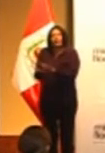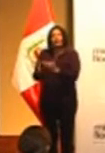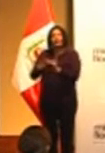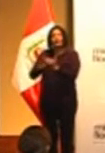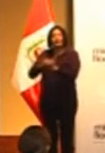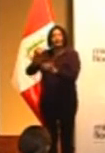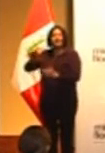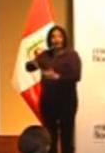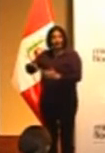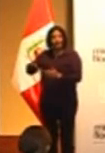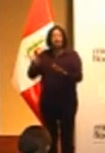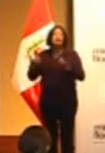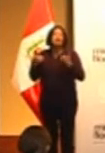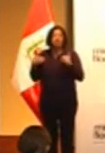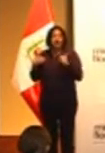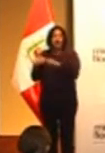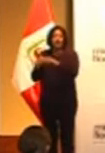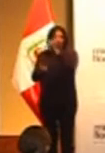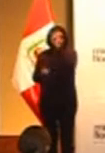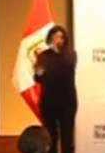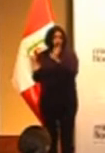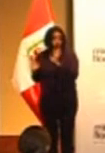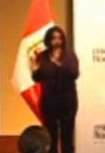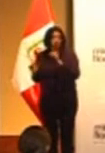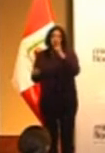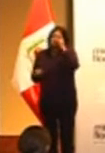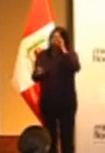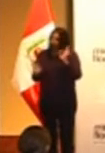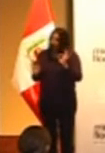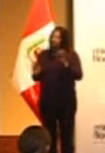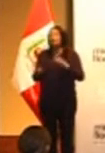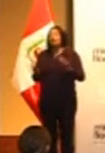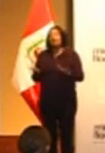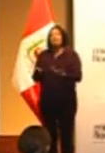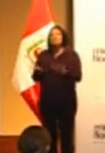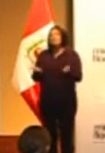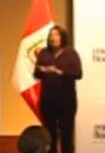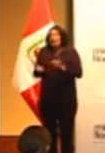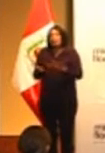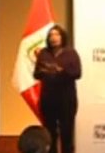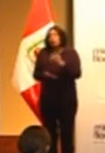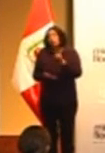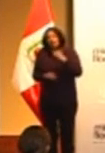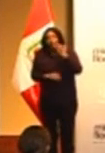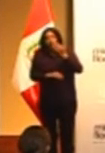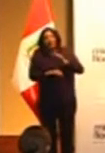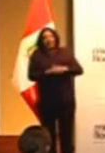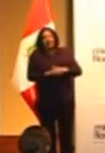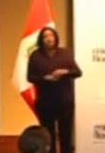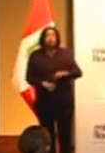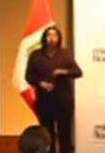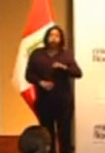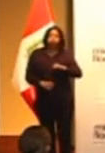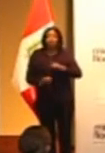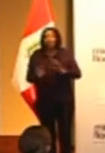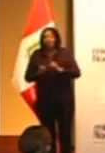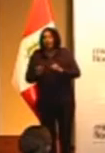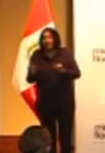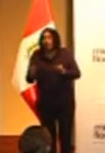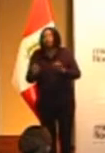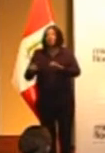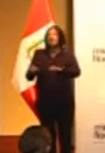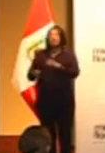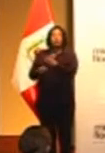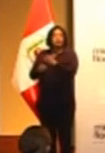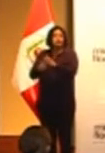que tiene o que va a tener el Perú. Creo que va a ser la más moderna. No quiero pecar tampoco de soberbio, pero por lo que